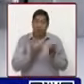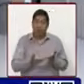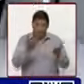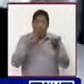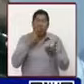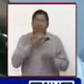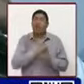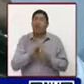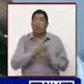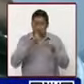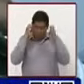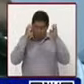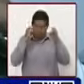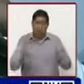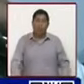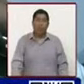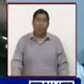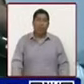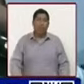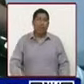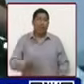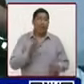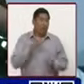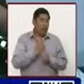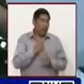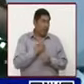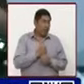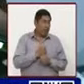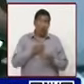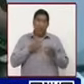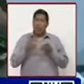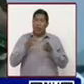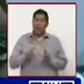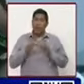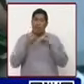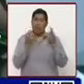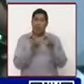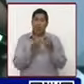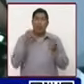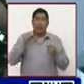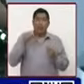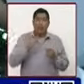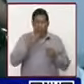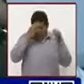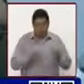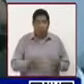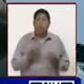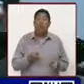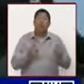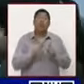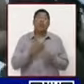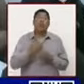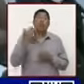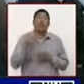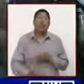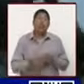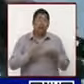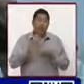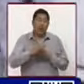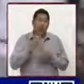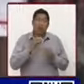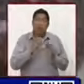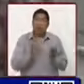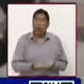Educación. Están trabajando de manera interna los directores departamentales distritales, eso se ratifica. ¿Cuándo termina el calendario